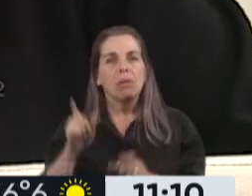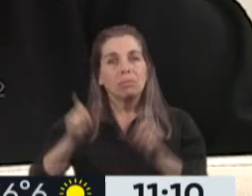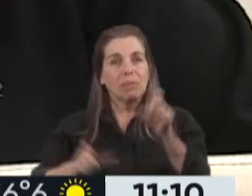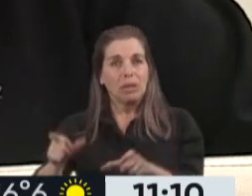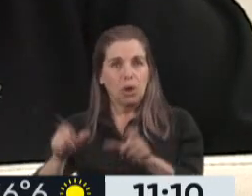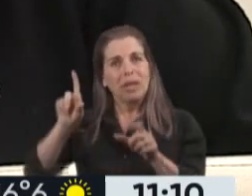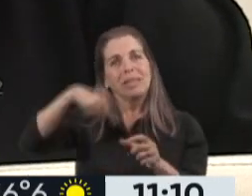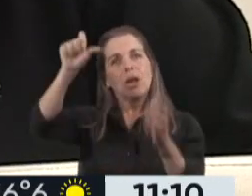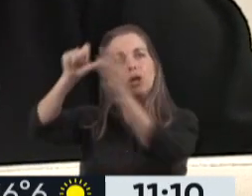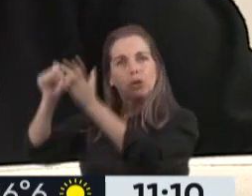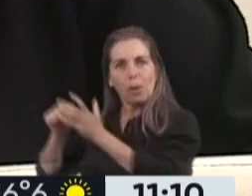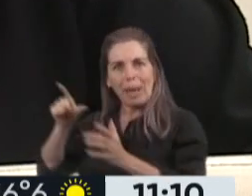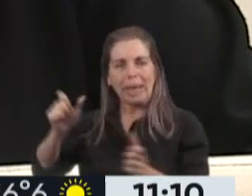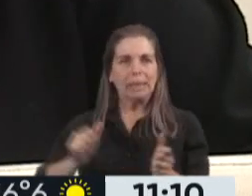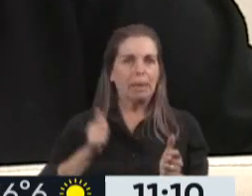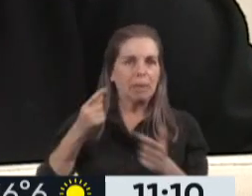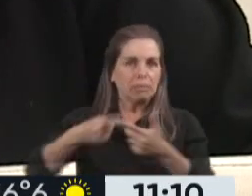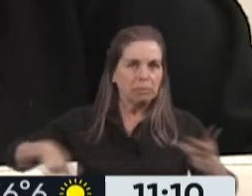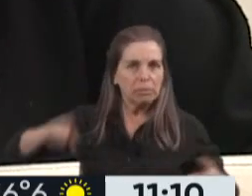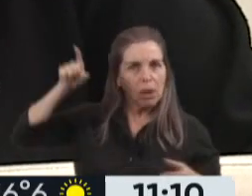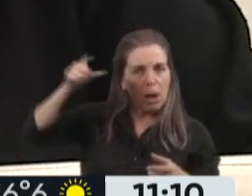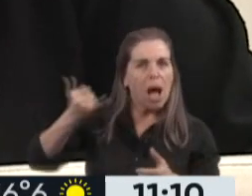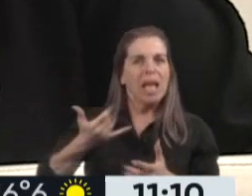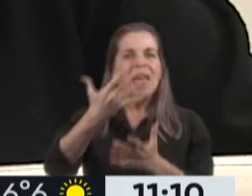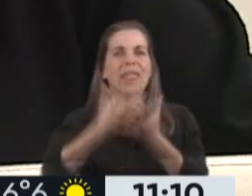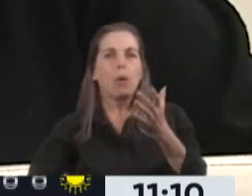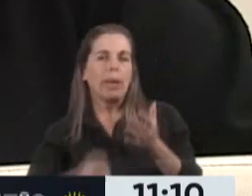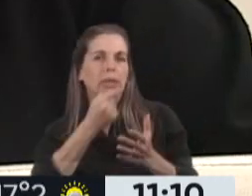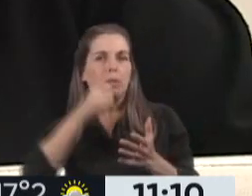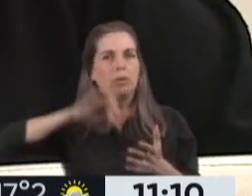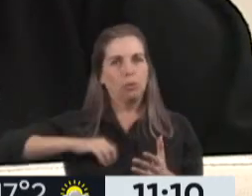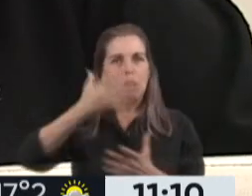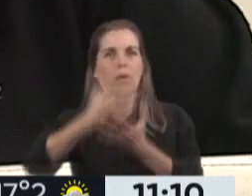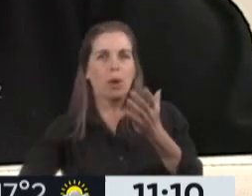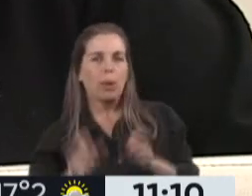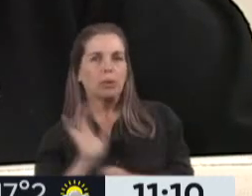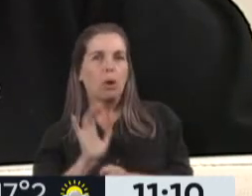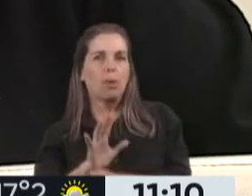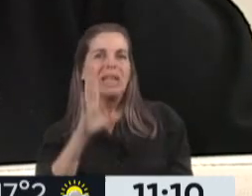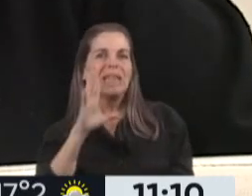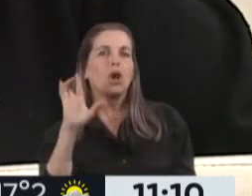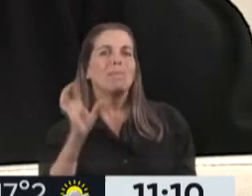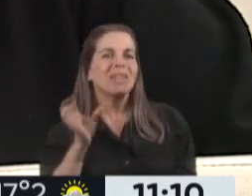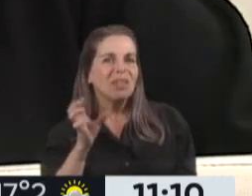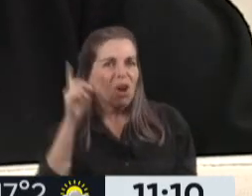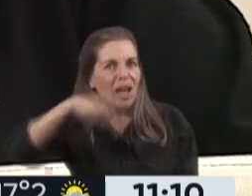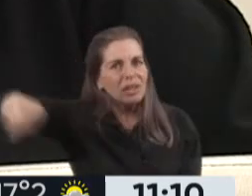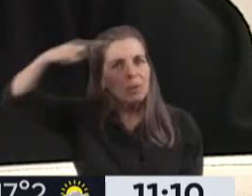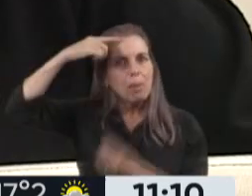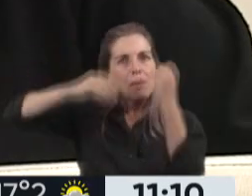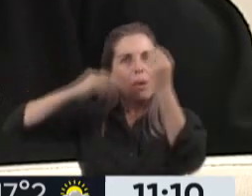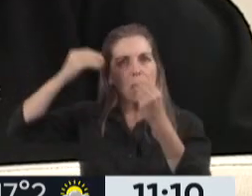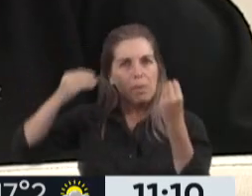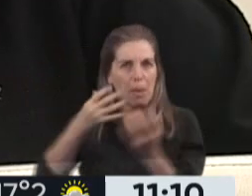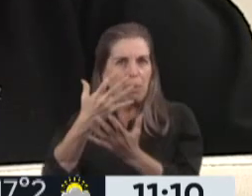el exterior. En algunos casos ha llegado a descuentos de $5.000 en el concepto del plus que cobran precisamente